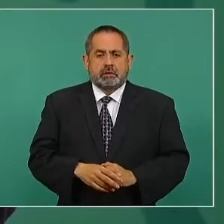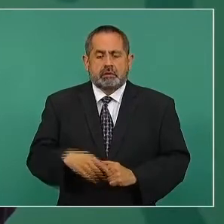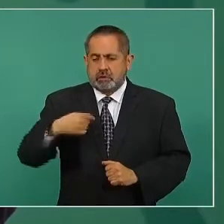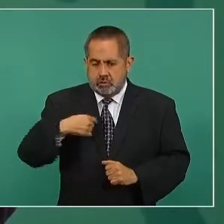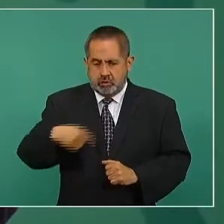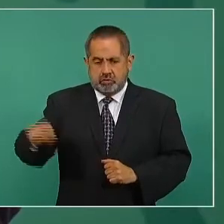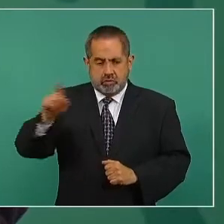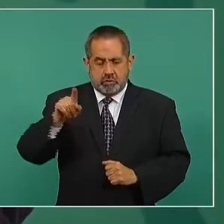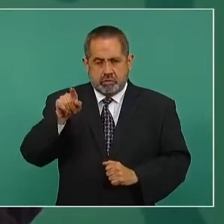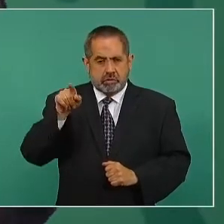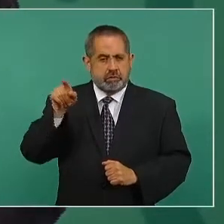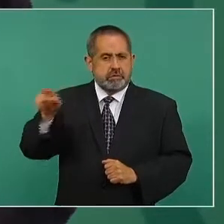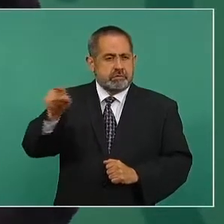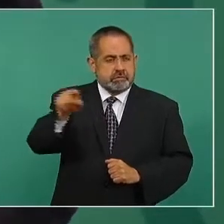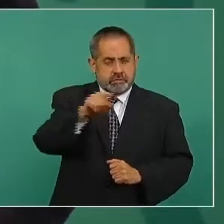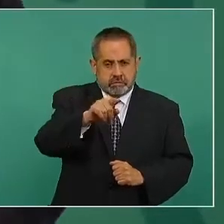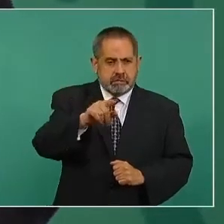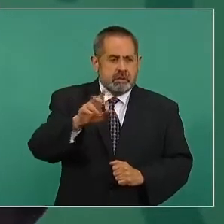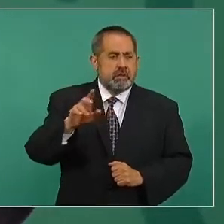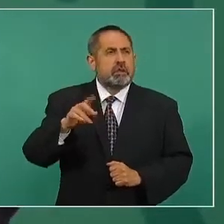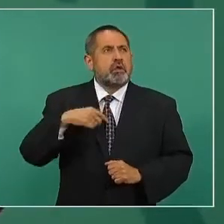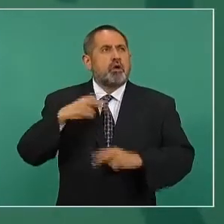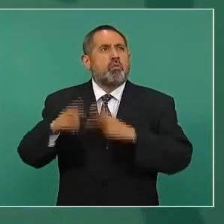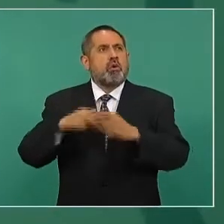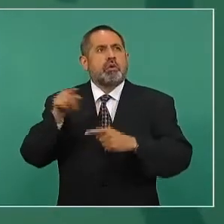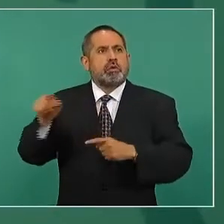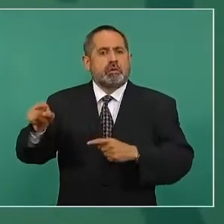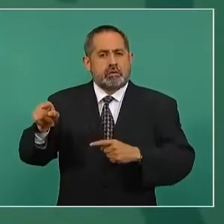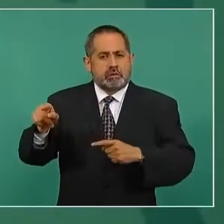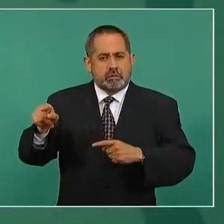Vamos a las refinerías, vamos a